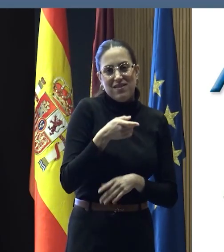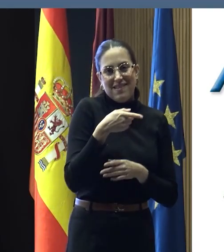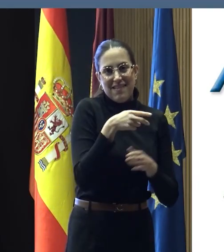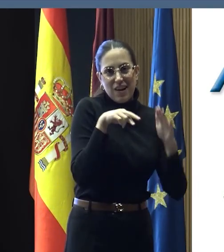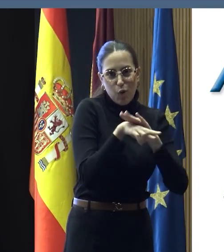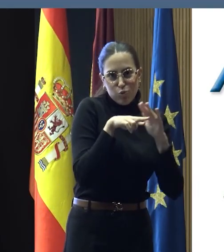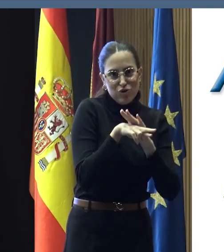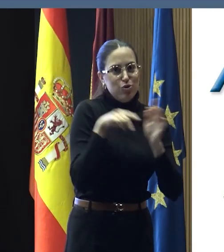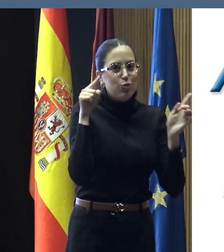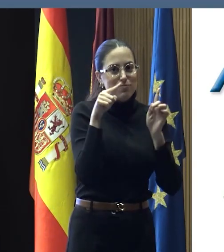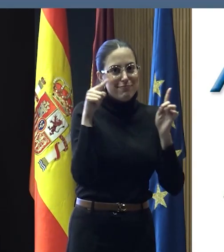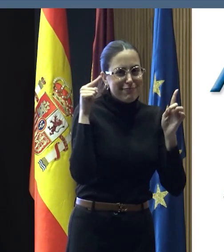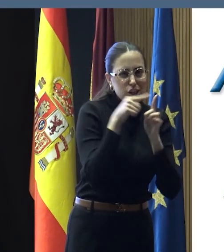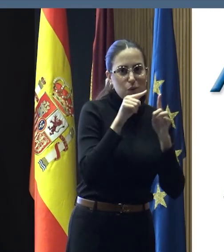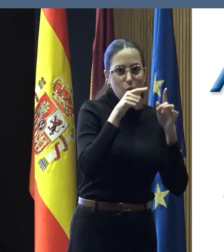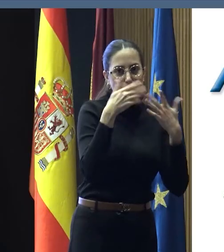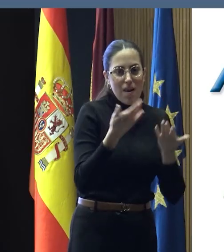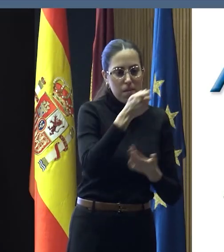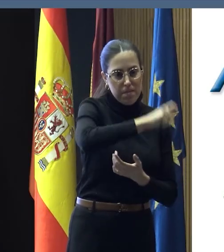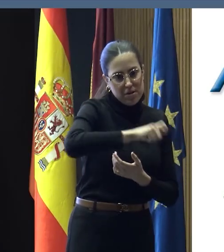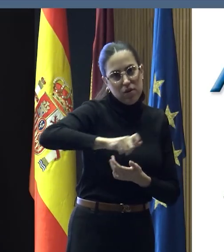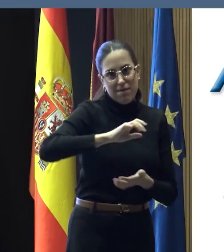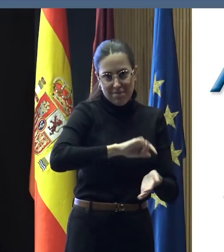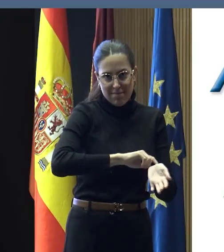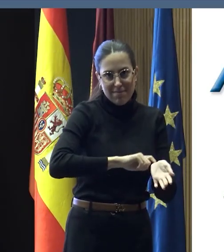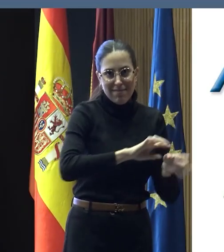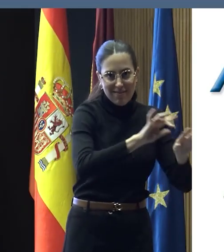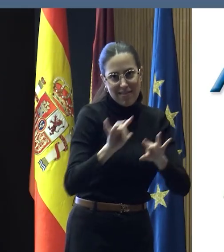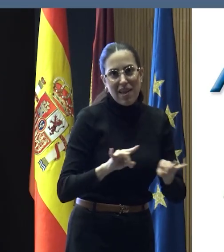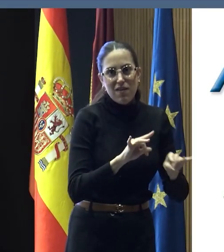sirva para lo que se ha